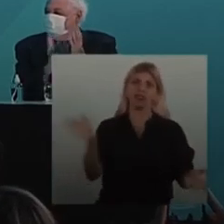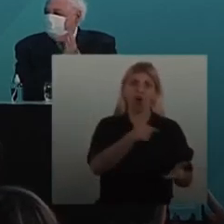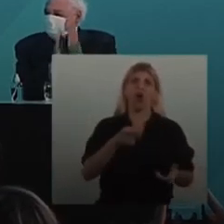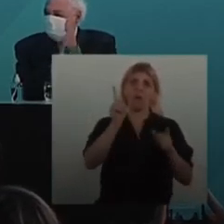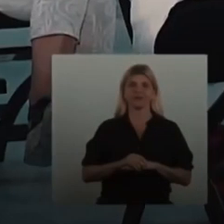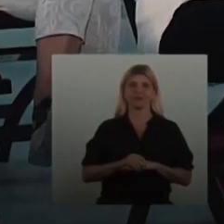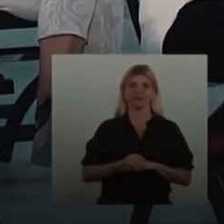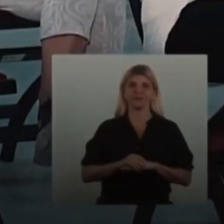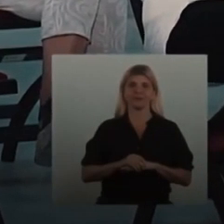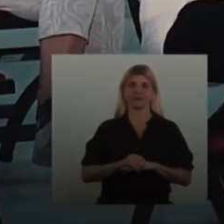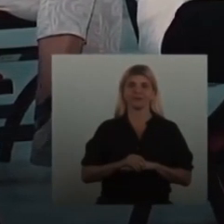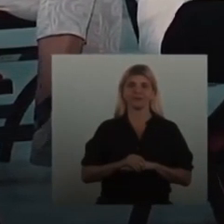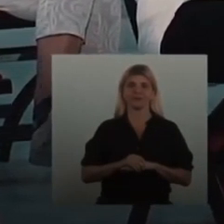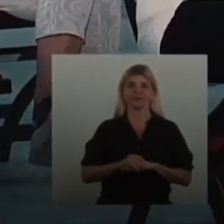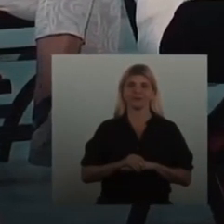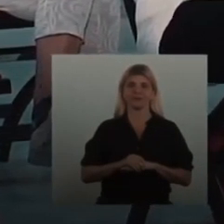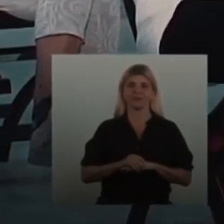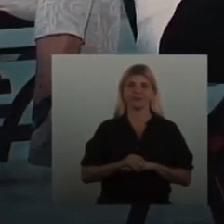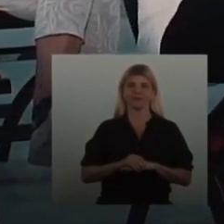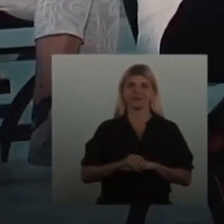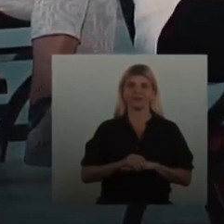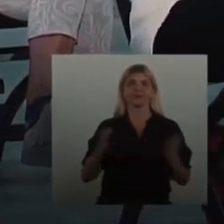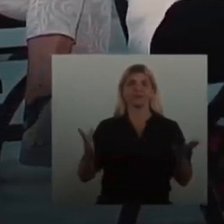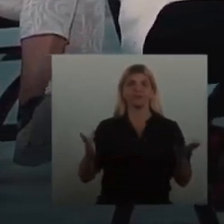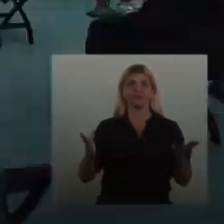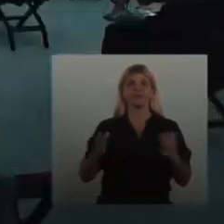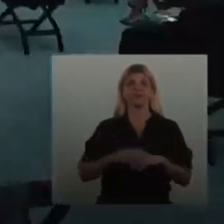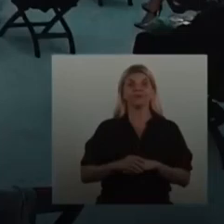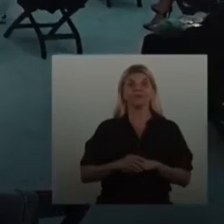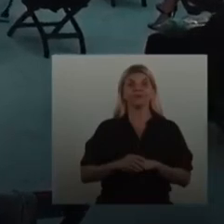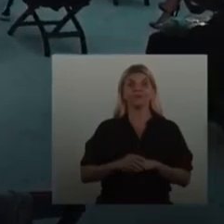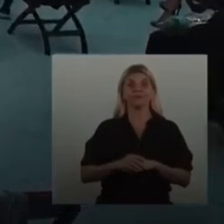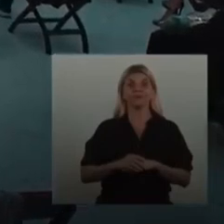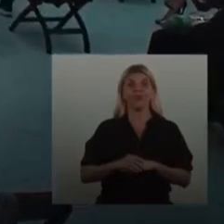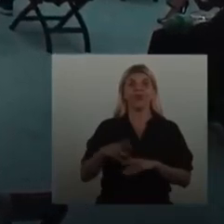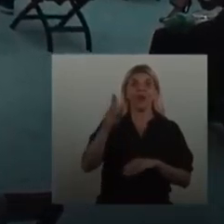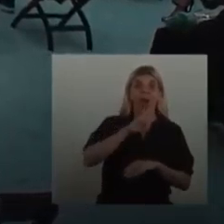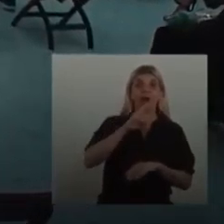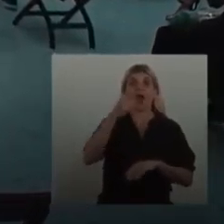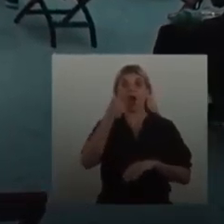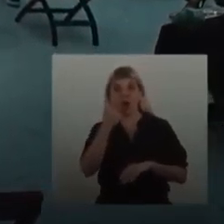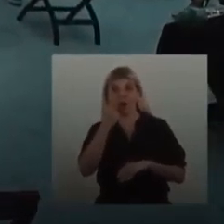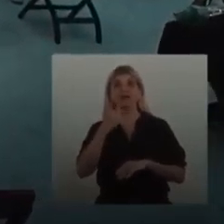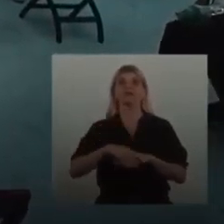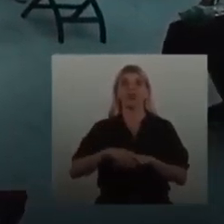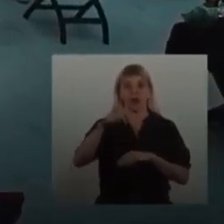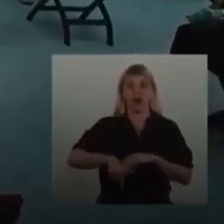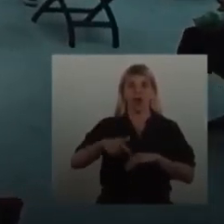sus proyectos de vida en libertad. Hicimos historia. Es ley.